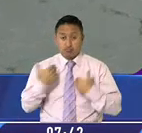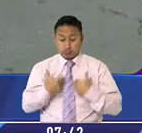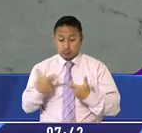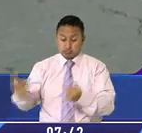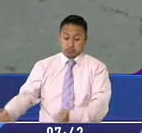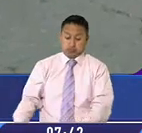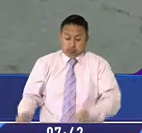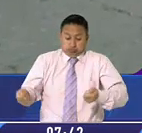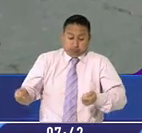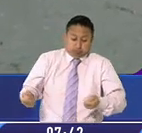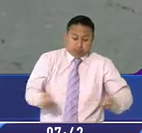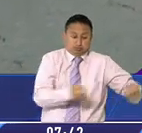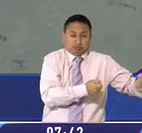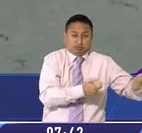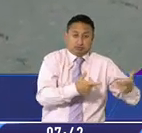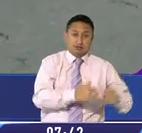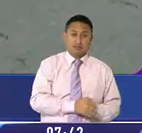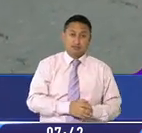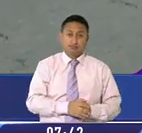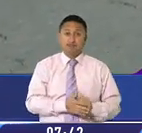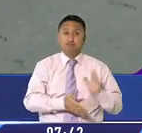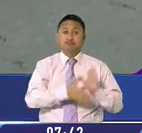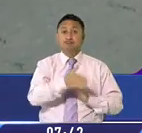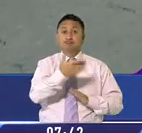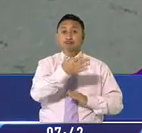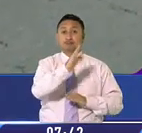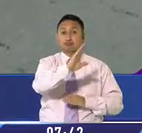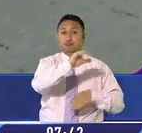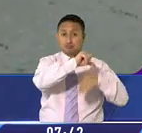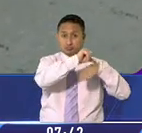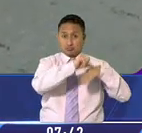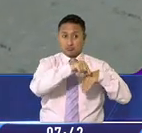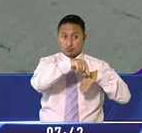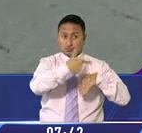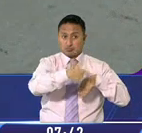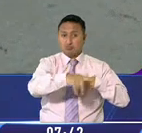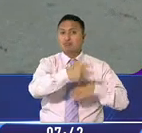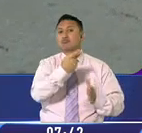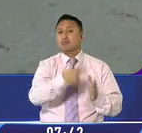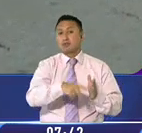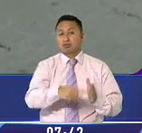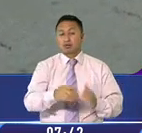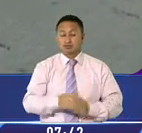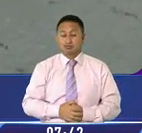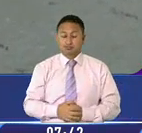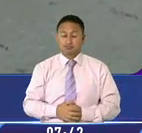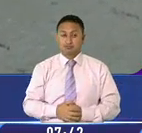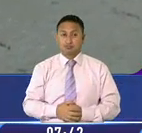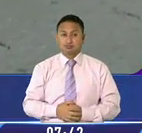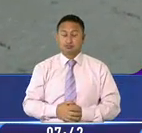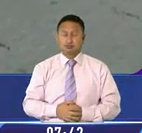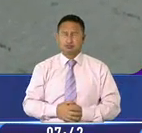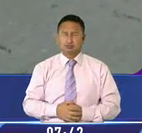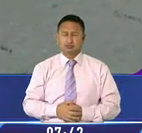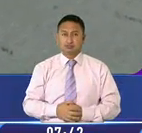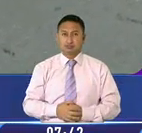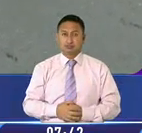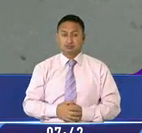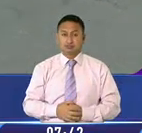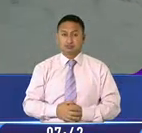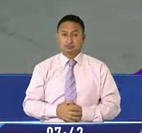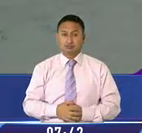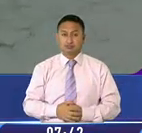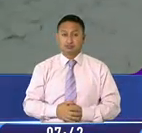poder levantar el cadáver y, como lo dijimos, poderlo trasladar hasta Medicina Legal para los respectivos trámites de ley y que